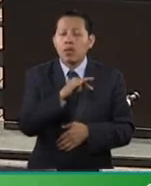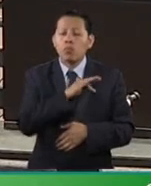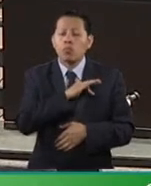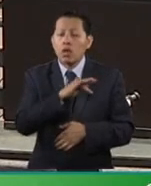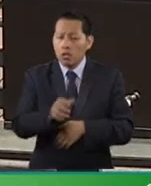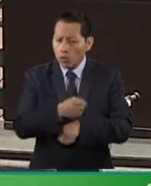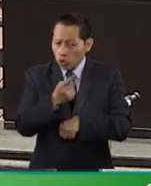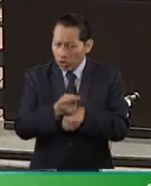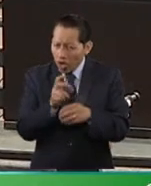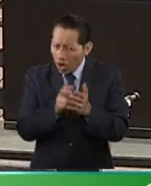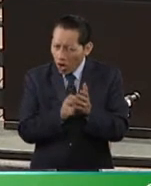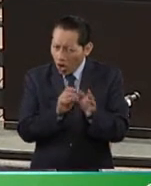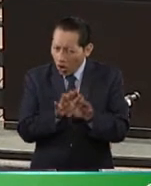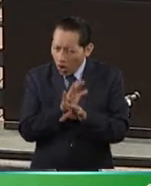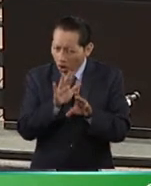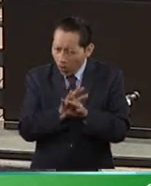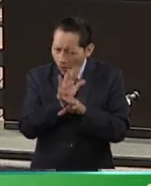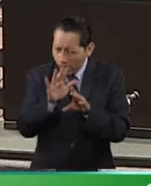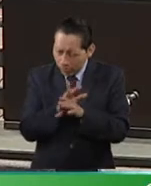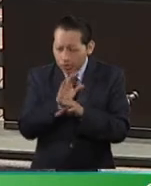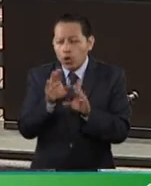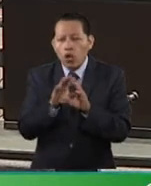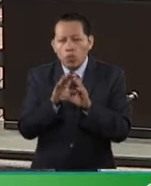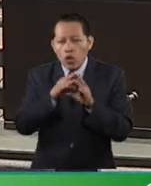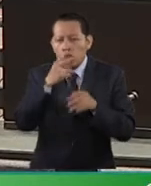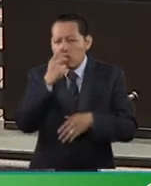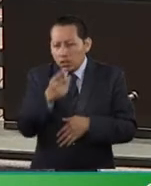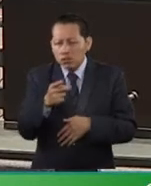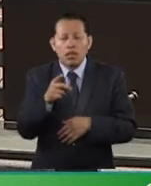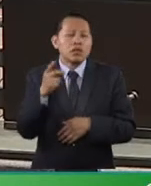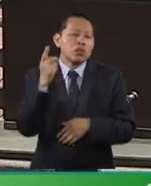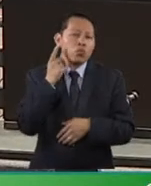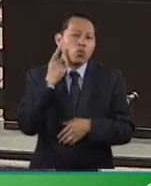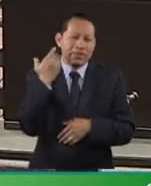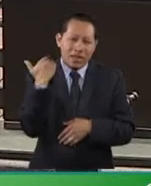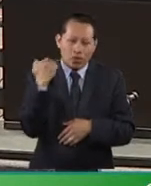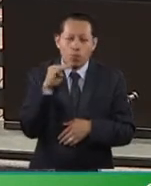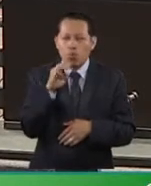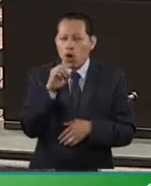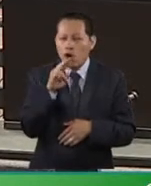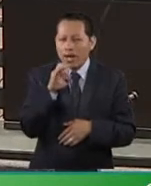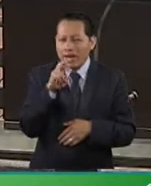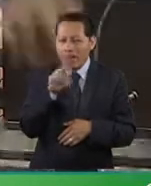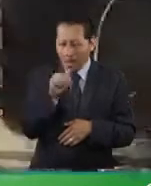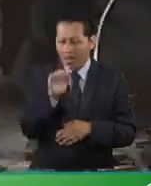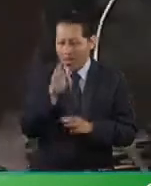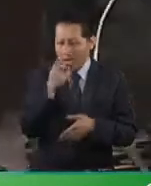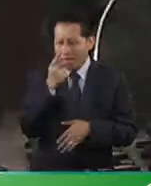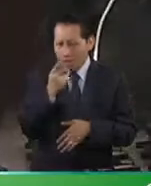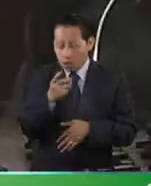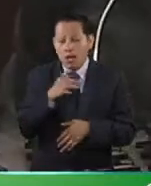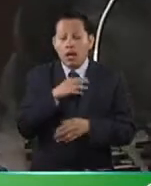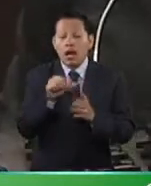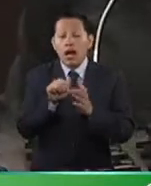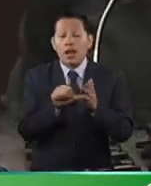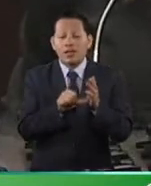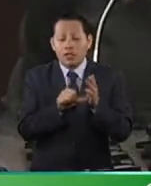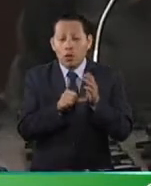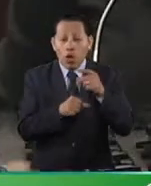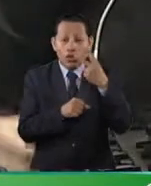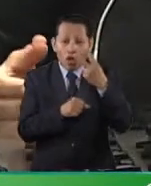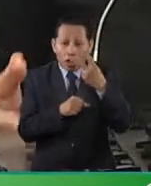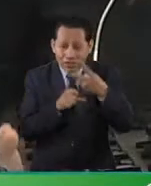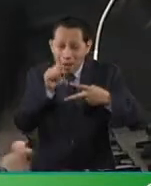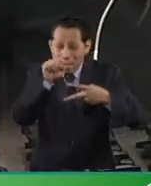correcciones a cosas tan elementales como lo que dijo el diputado Moreira hace un momento aquí hay dos artículos repetidos compañeras y